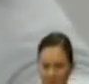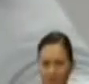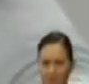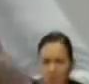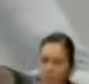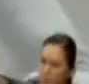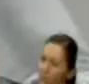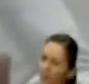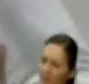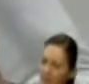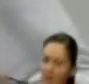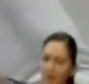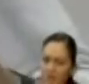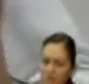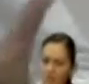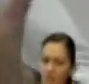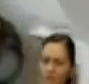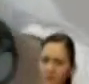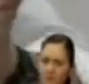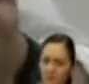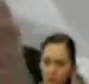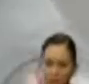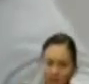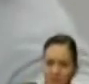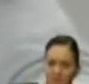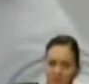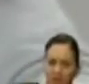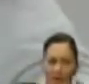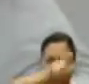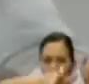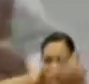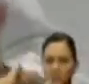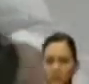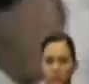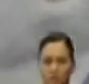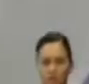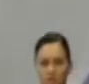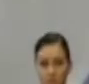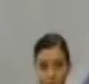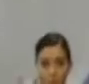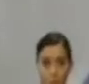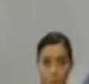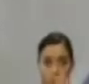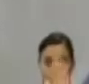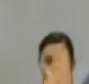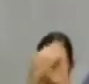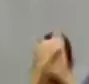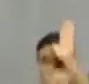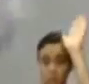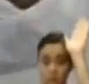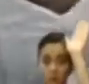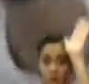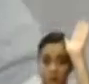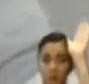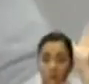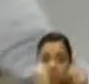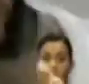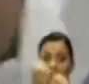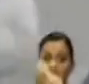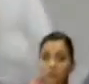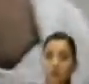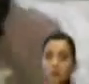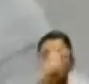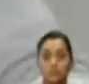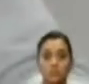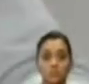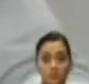sensibles. Son cosas de seguridad del Estado, de los ciudadanos. Entonces, ¿qué quieren? Que les mostremos la lista de los agentes que actúan de civiles